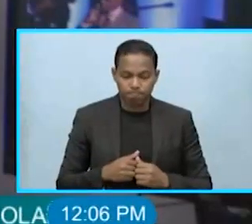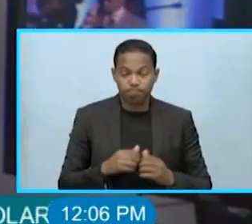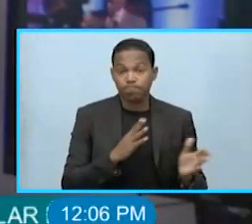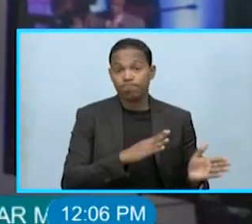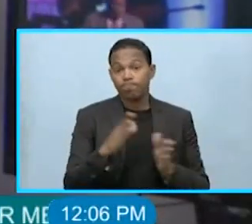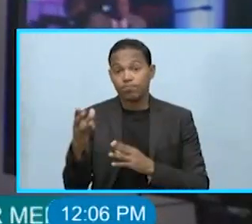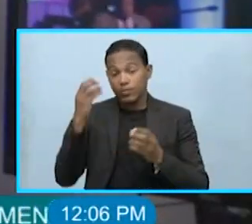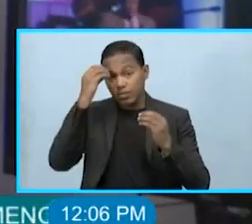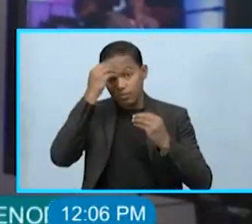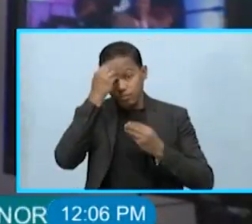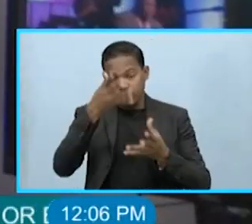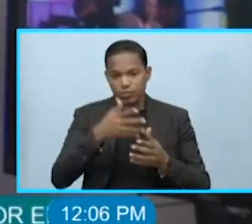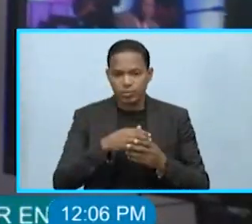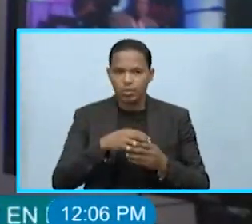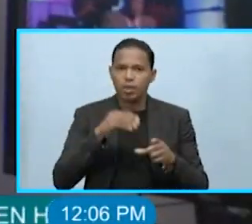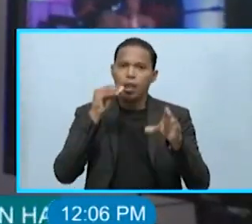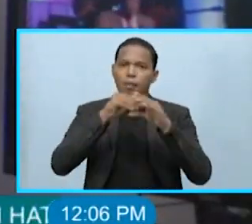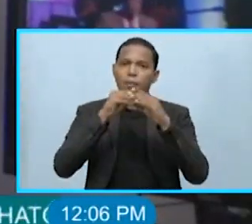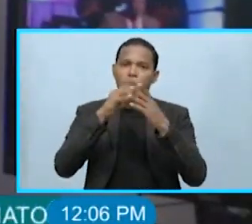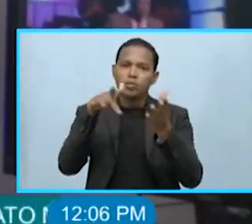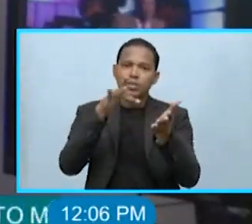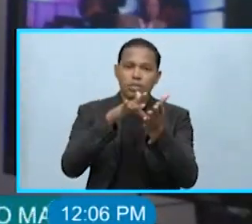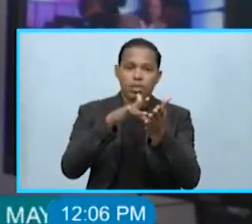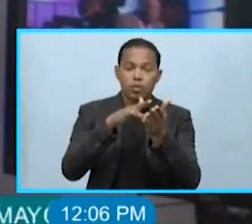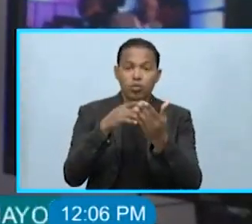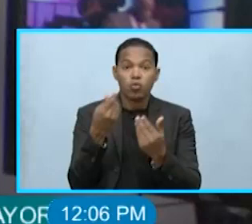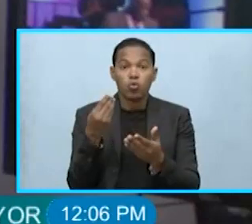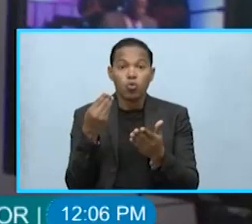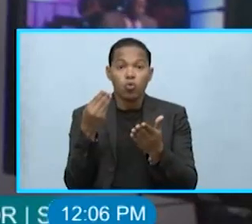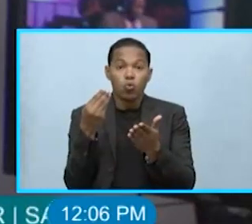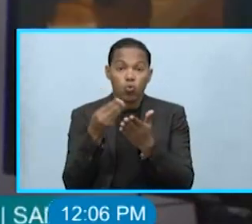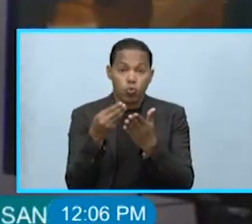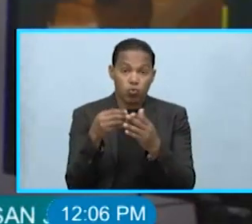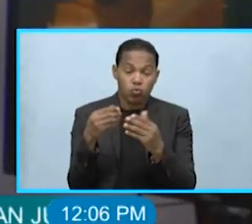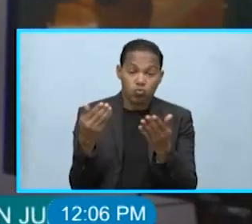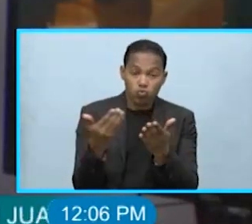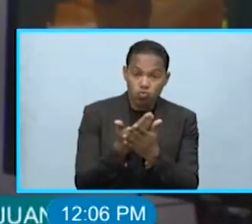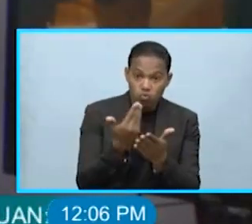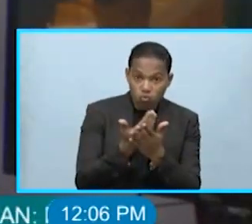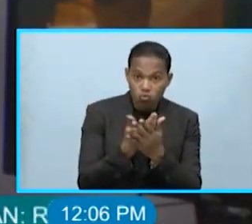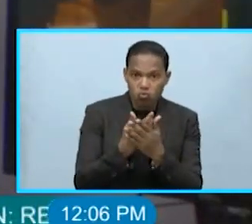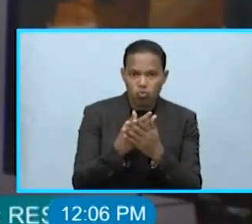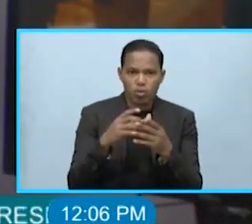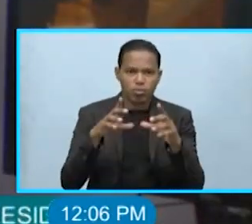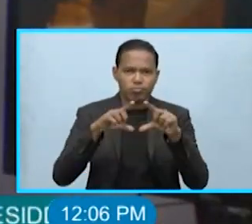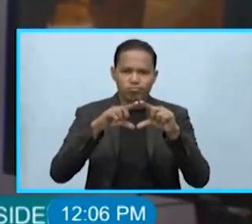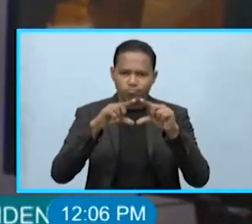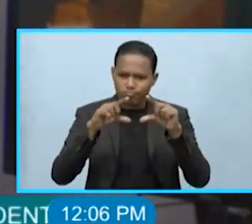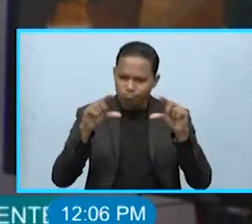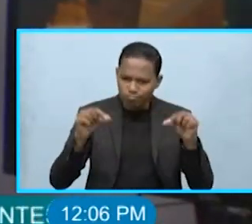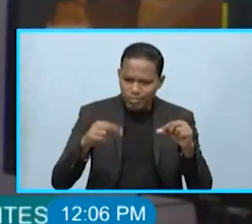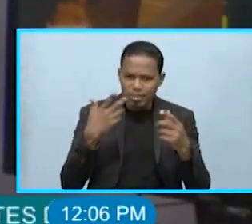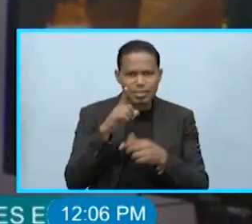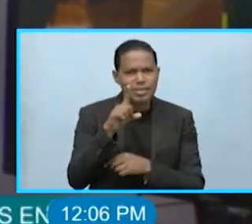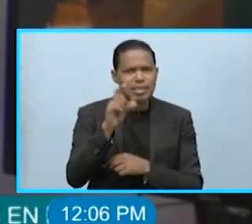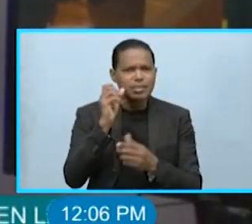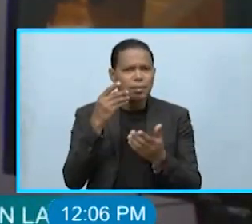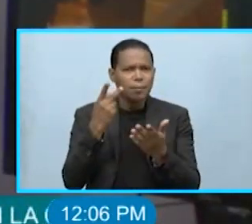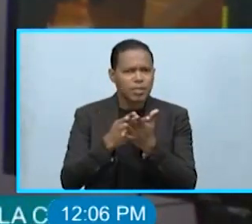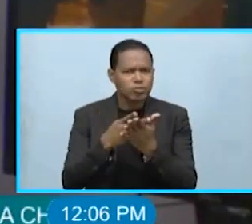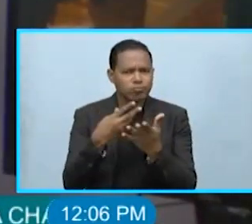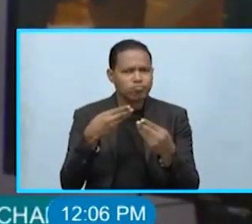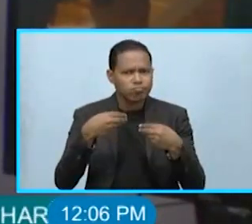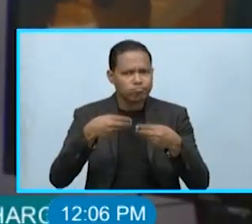Vamos a cambiar de información. El Banco Central pondrá a circular un nuevo billete de 100 pesos. Denise Larrauri nos presenta esta y otras informaciones en las